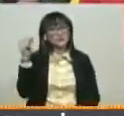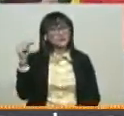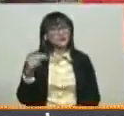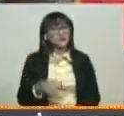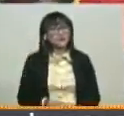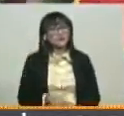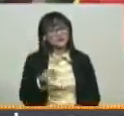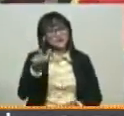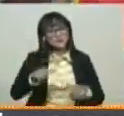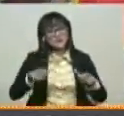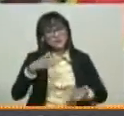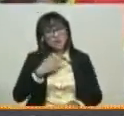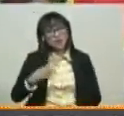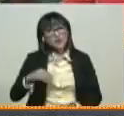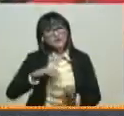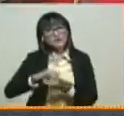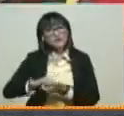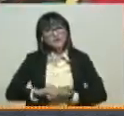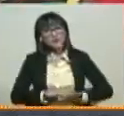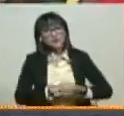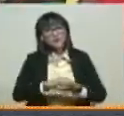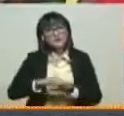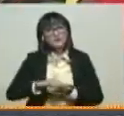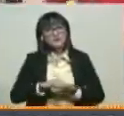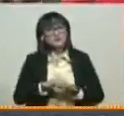Esa gente es dueña de Trujillo.